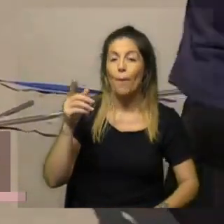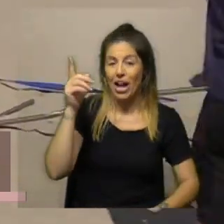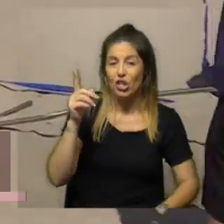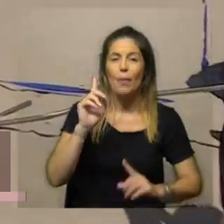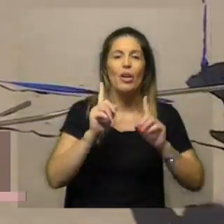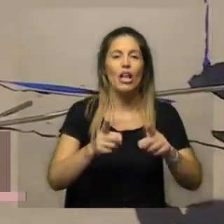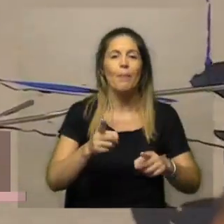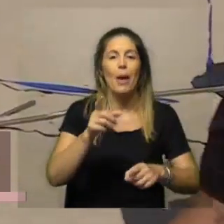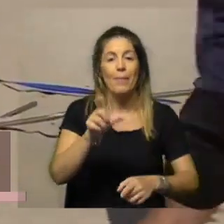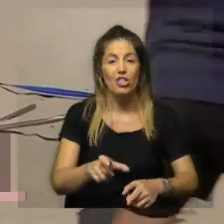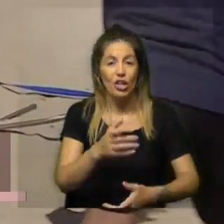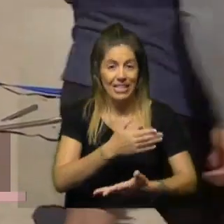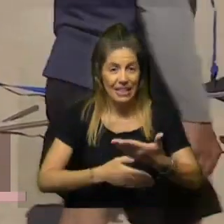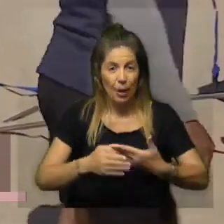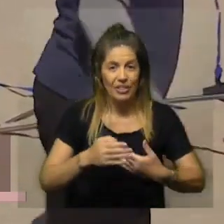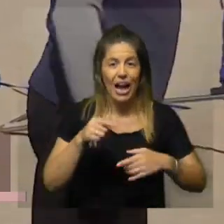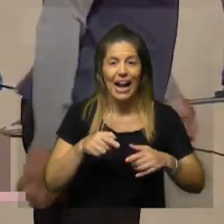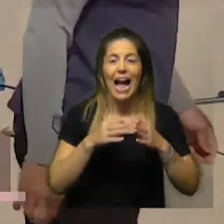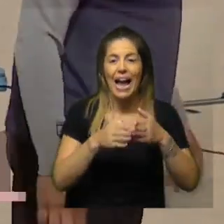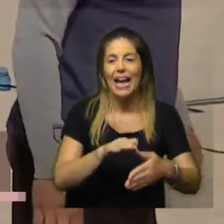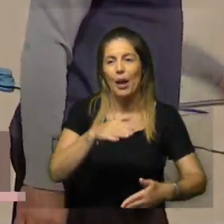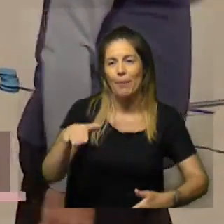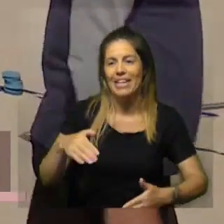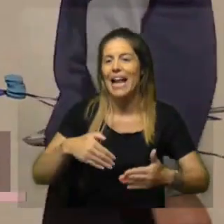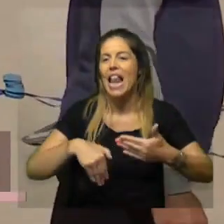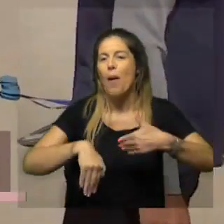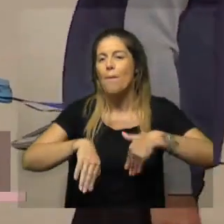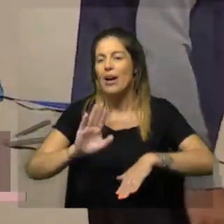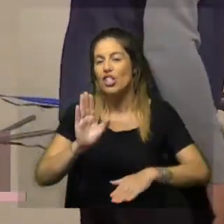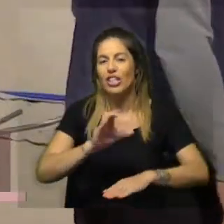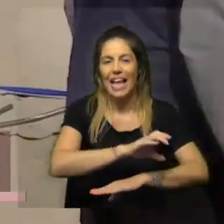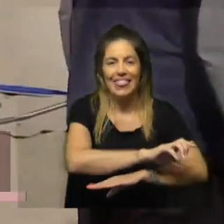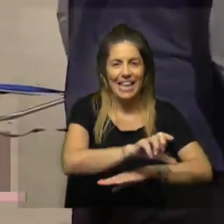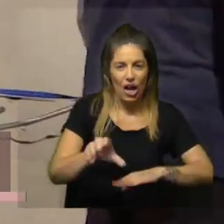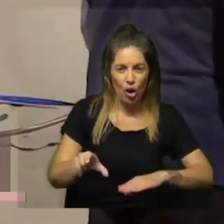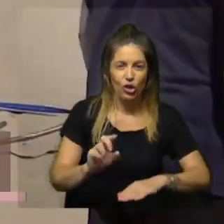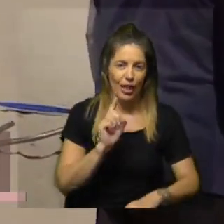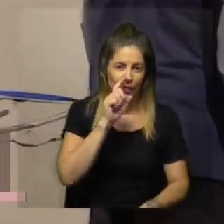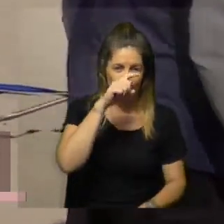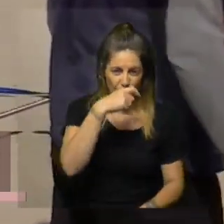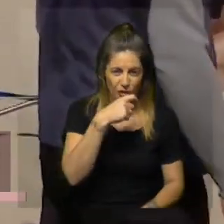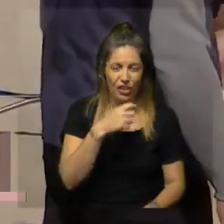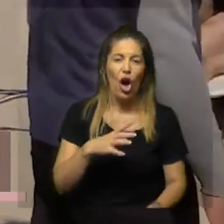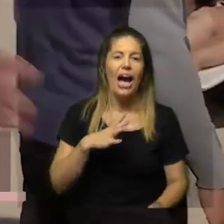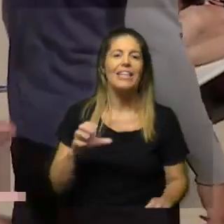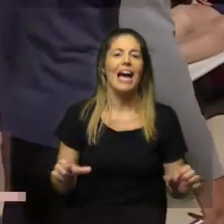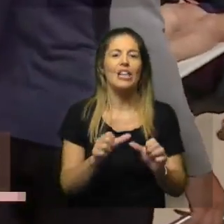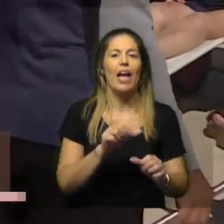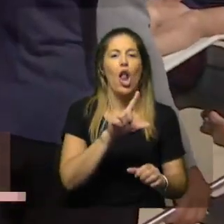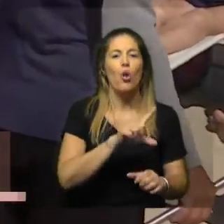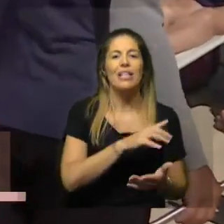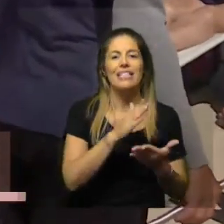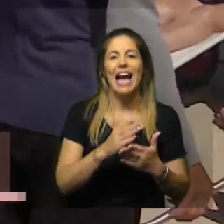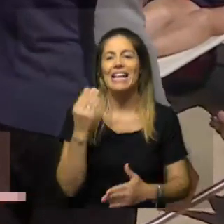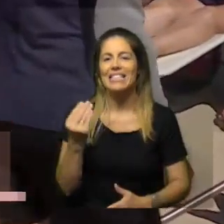de discapacidad aquí en playas. Es así que en la mayoría de las costas de Montevideo hay actividades de lunes a sábados